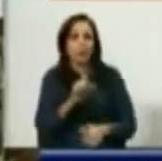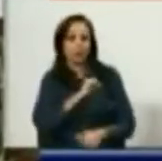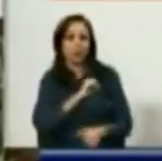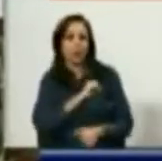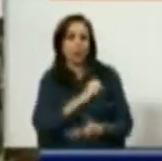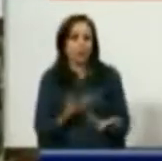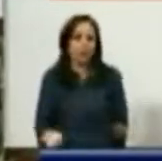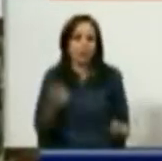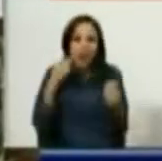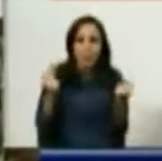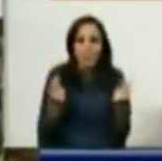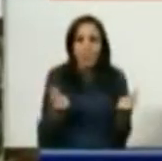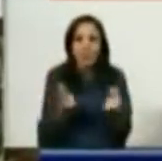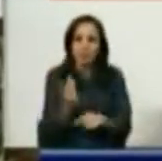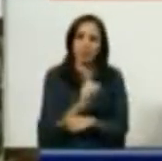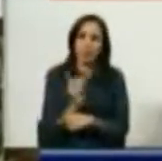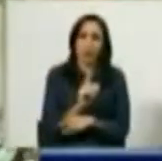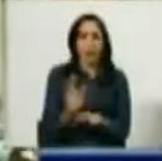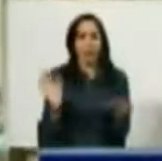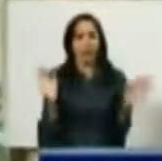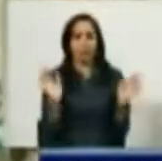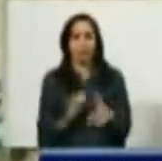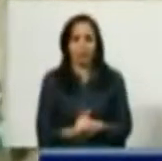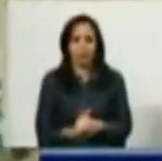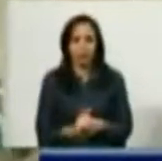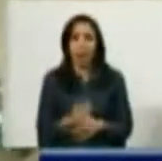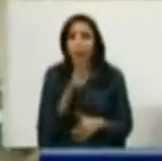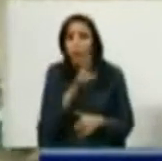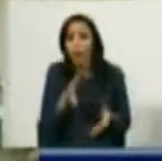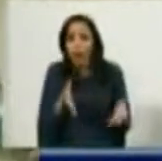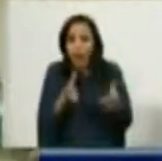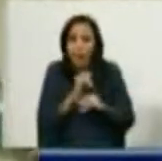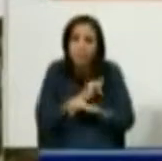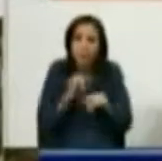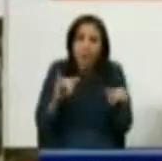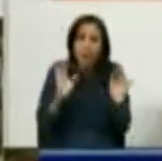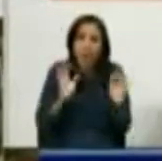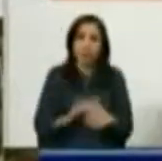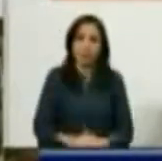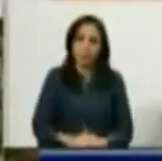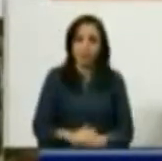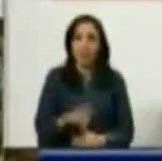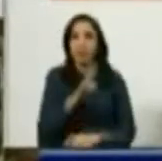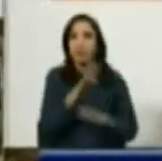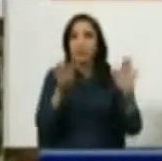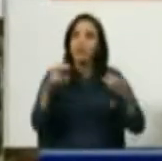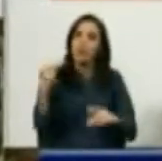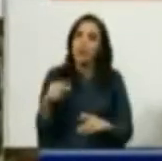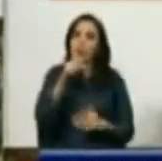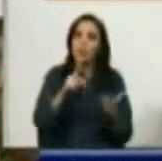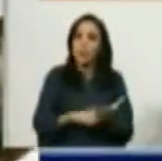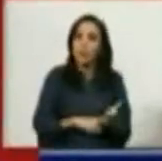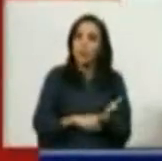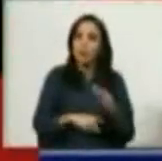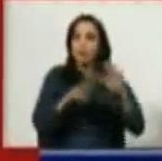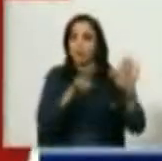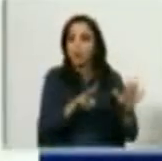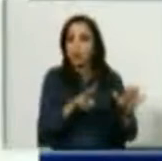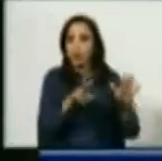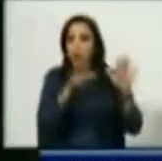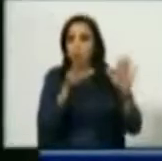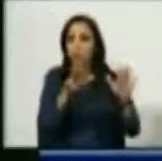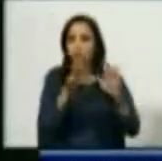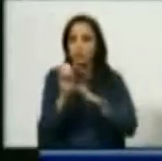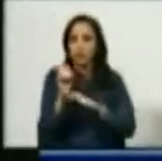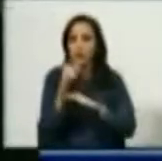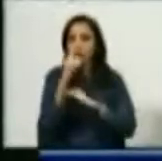al armadito no vale vamos a ganar más de dos de noviembre de 1780